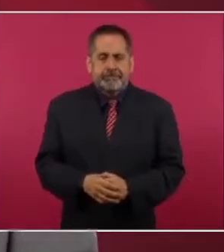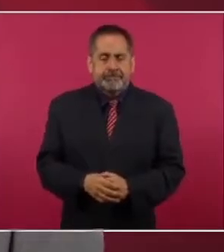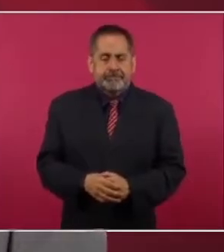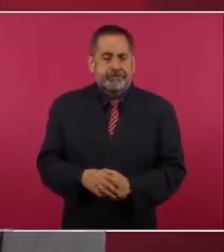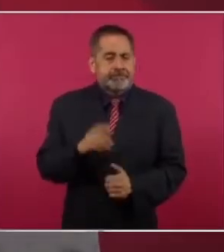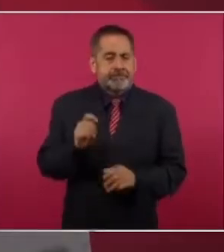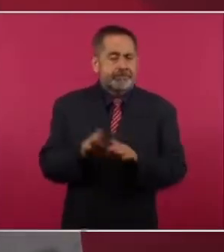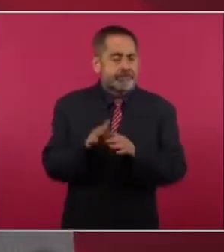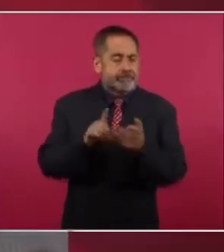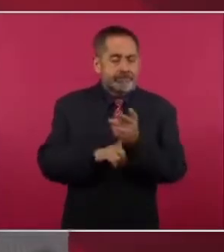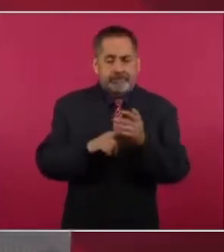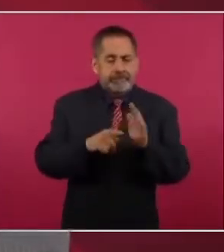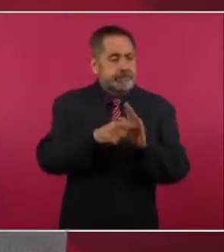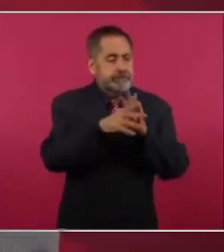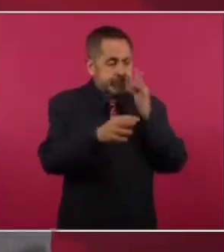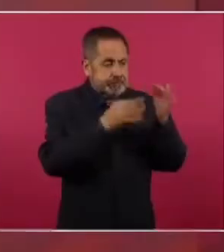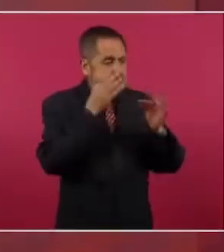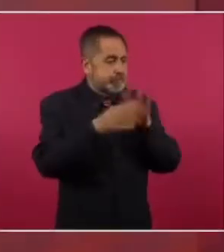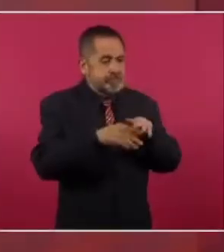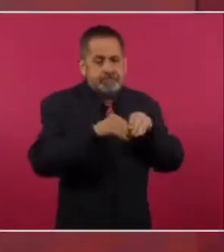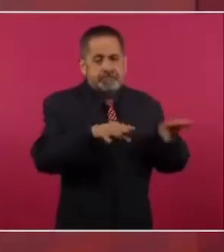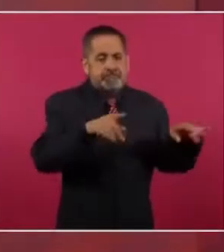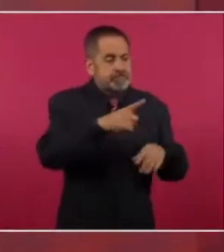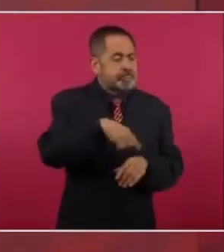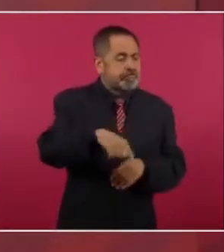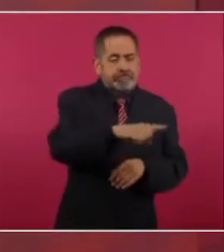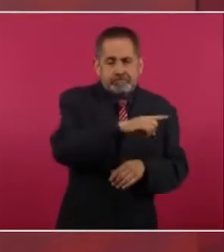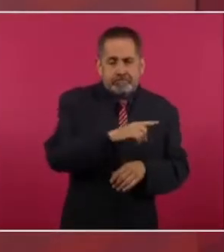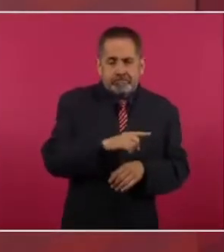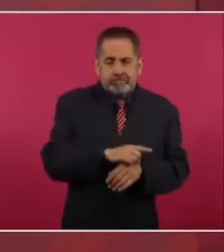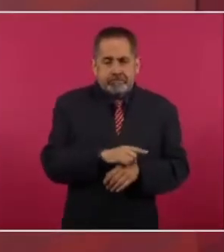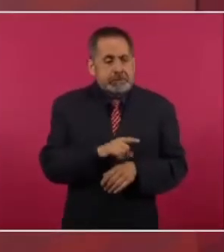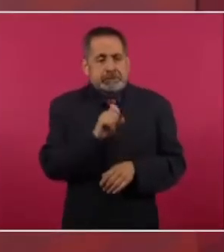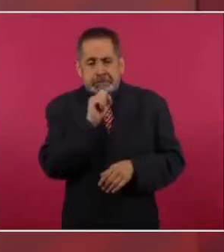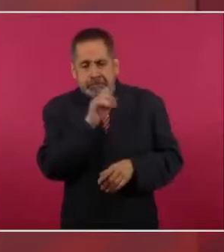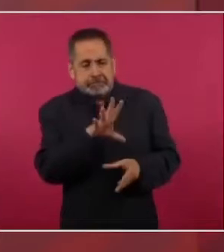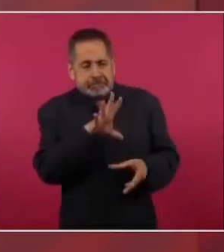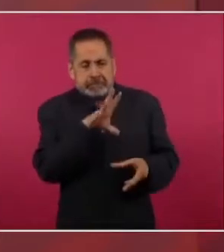donde los medios de comunicación son parte